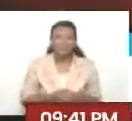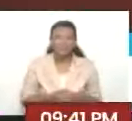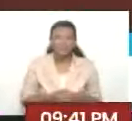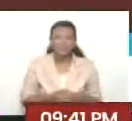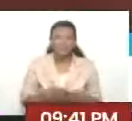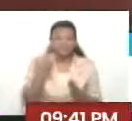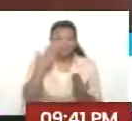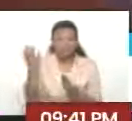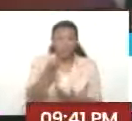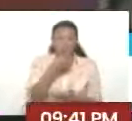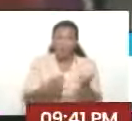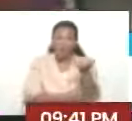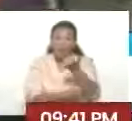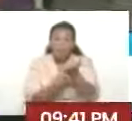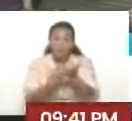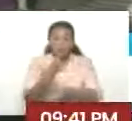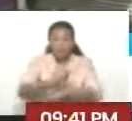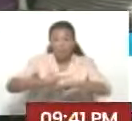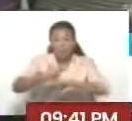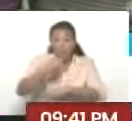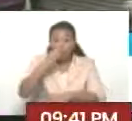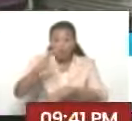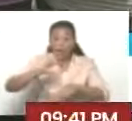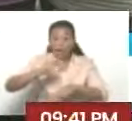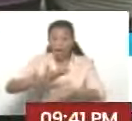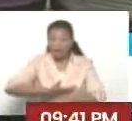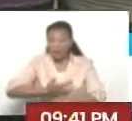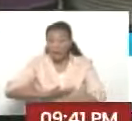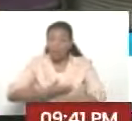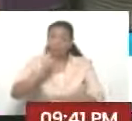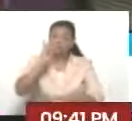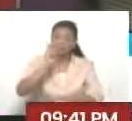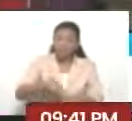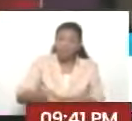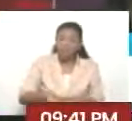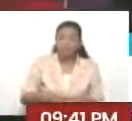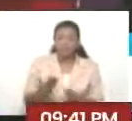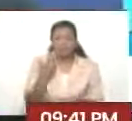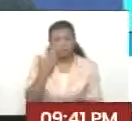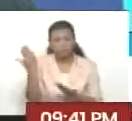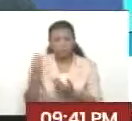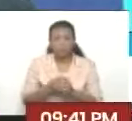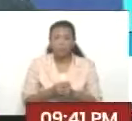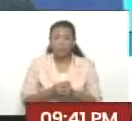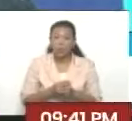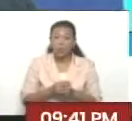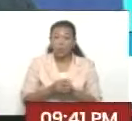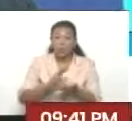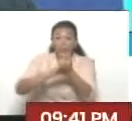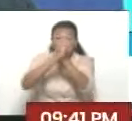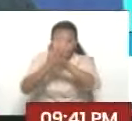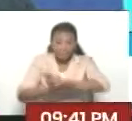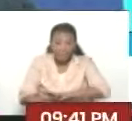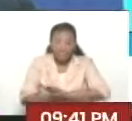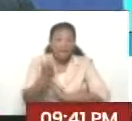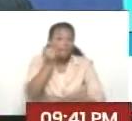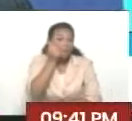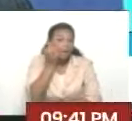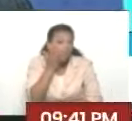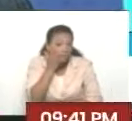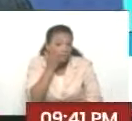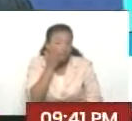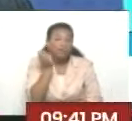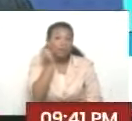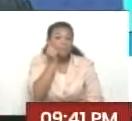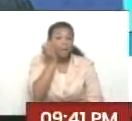Y bueno, con el apoyo del gobernador, del alcalde, ¿eh? Cuando salgan de aquí, la madrina, te voy a mandar